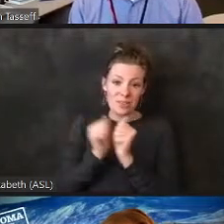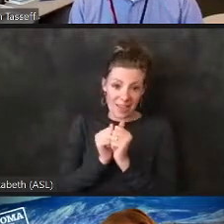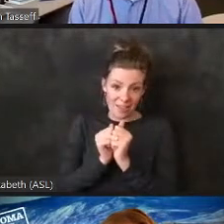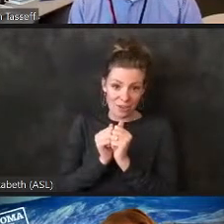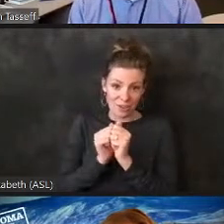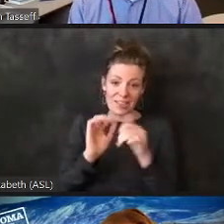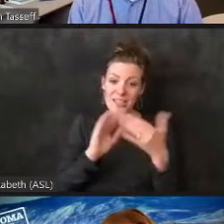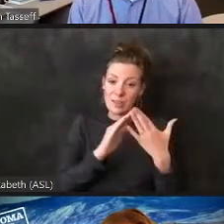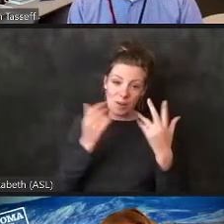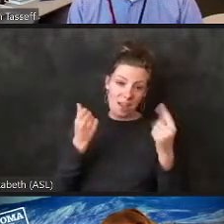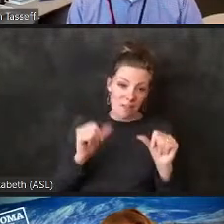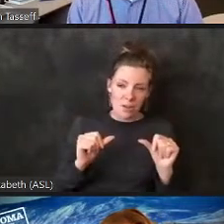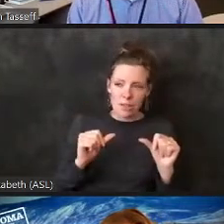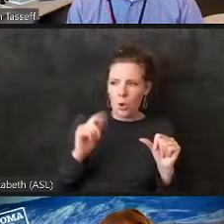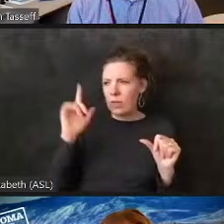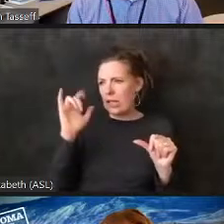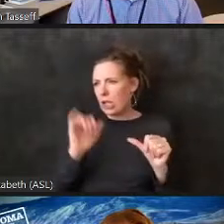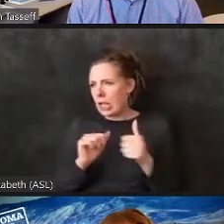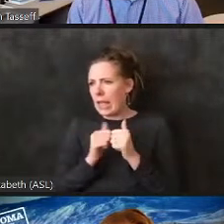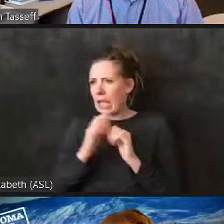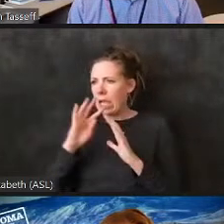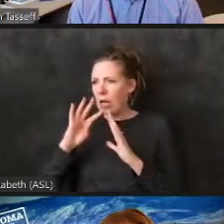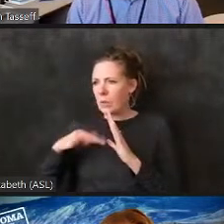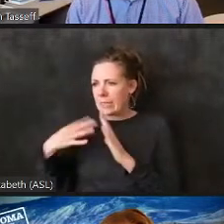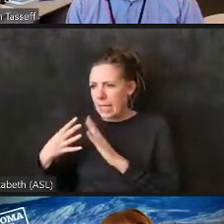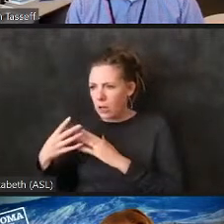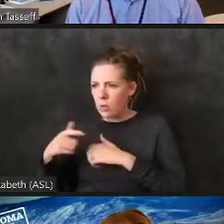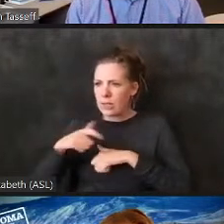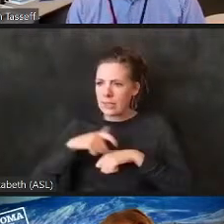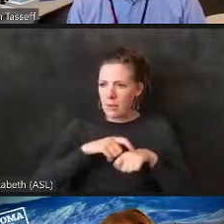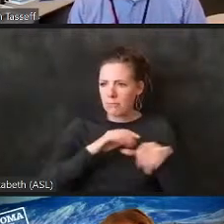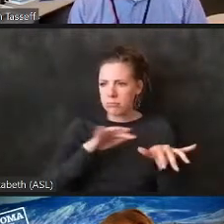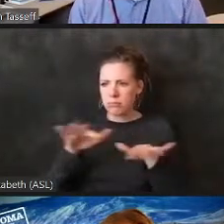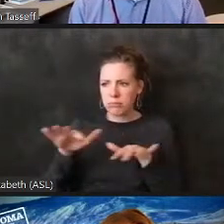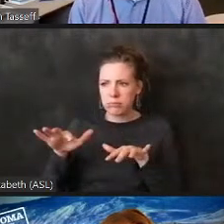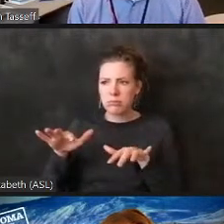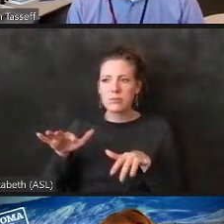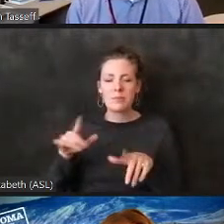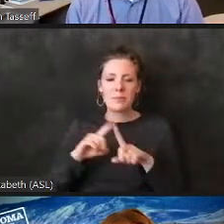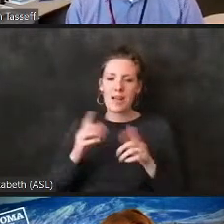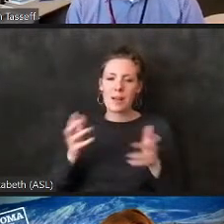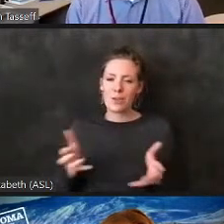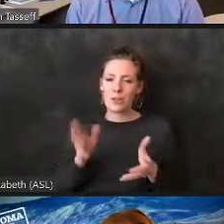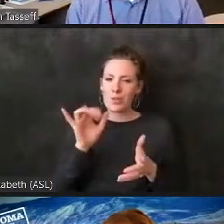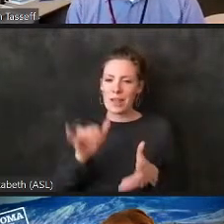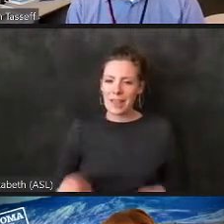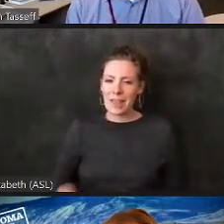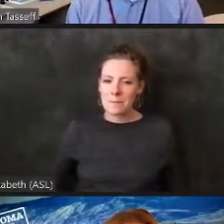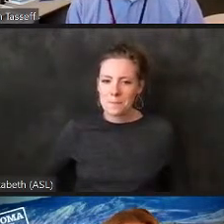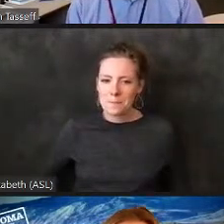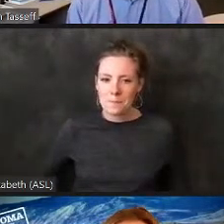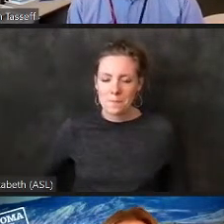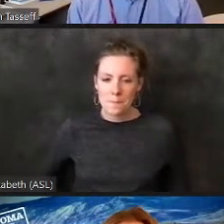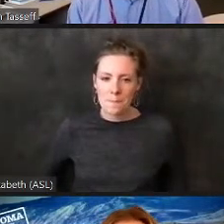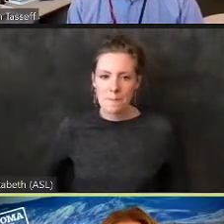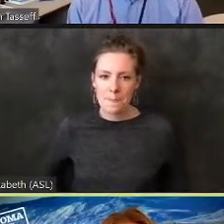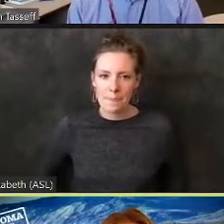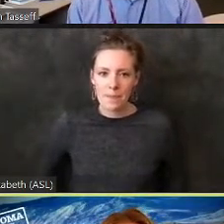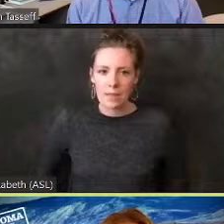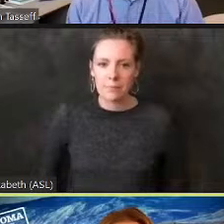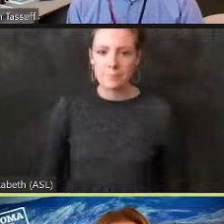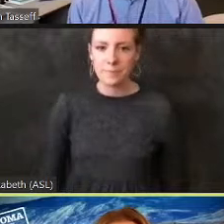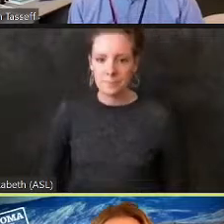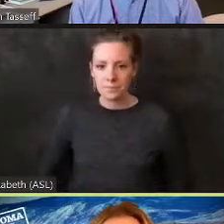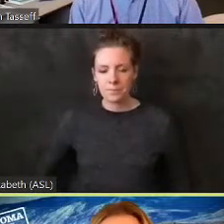los diferentes centros, diferentes grupos como Sutter or Kaiser, los diferentes grupos de cómo buscar a estas personas de que a lo mejor piensen